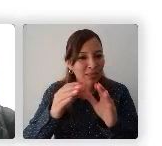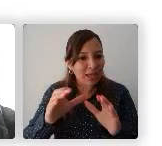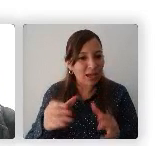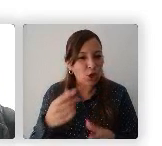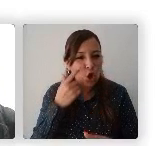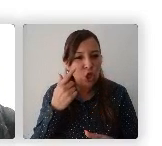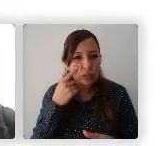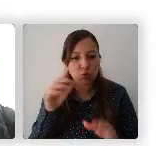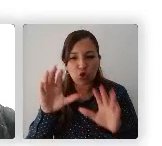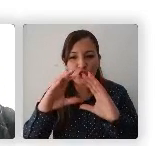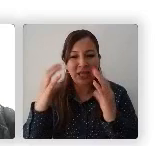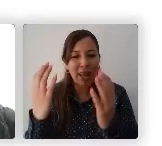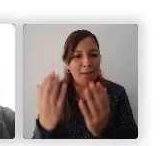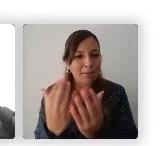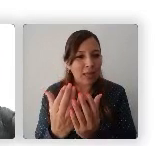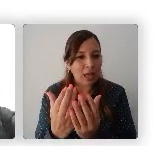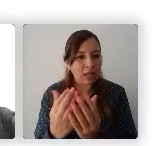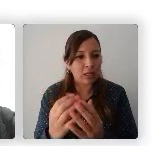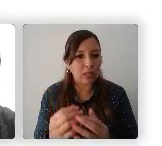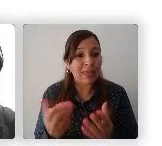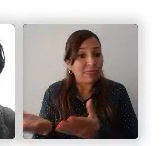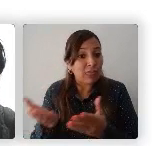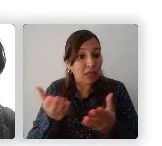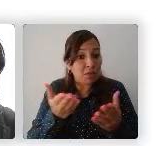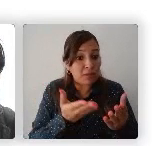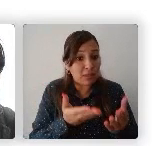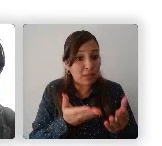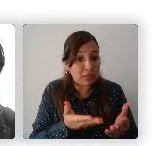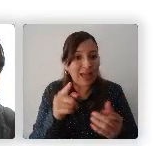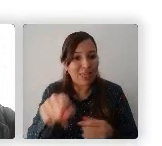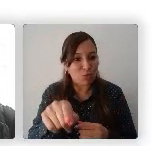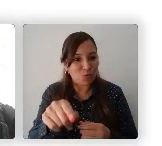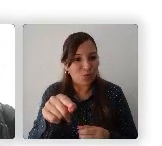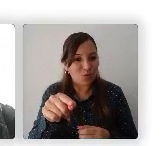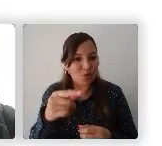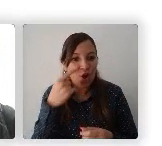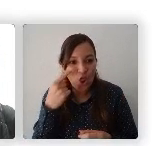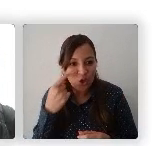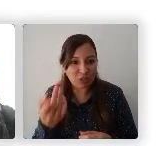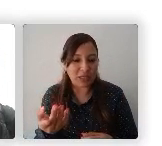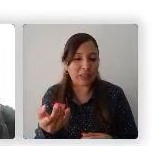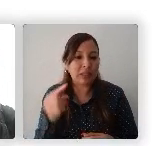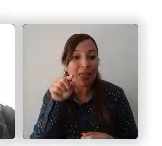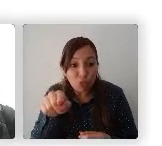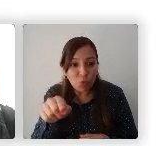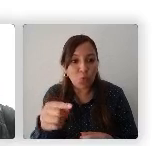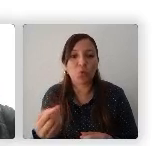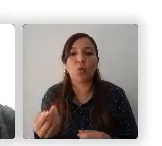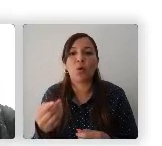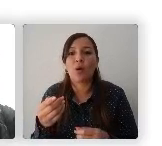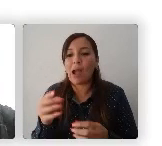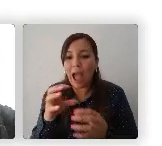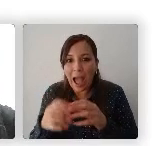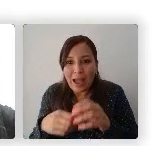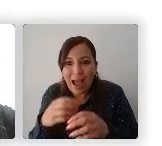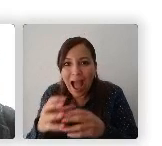mucho el arte de la cerámica y te invitan dentro de este viaje, pues, a conocer la cultura viva, que como ellos se denominan